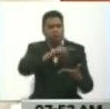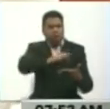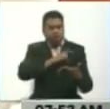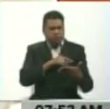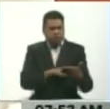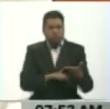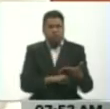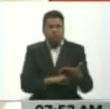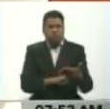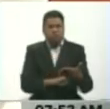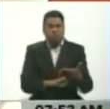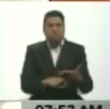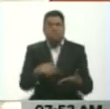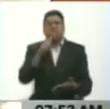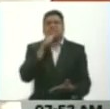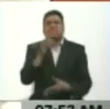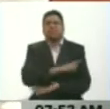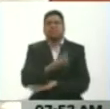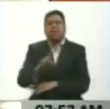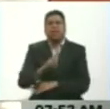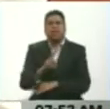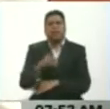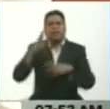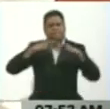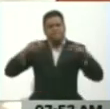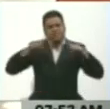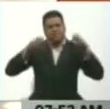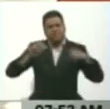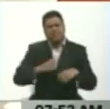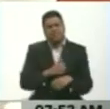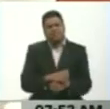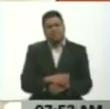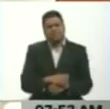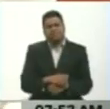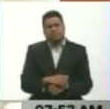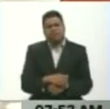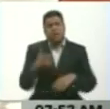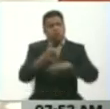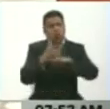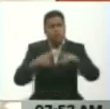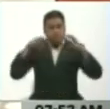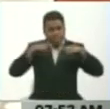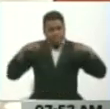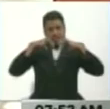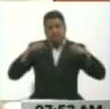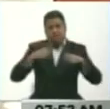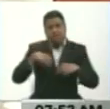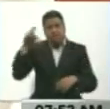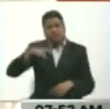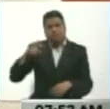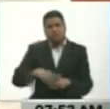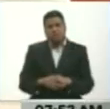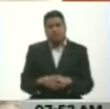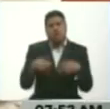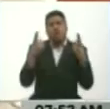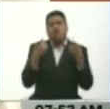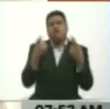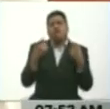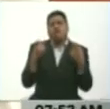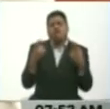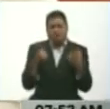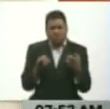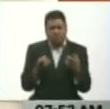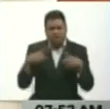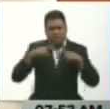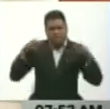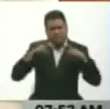están haciendo. ¿Quién debería investigar eso? Bueno, los entes del Estado, pues, de investigarlo y buscar. Faltaría aplicar un poco más. No, y además también nosotros,